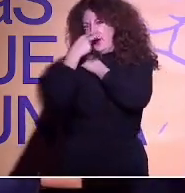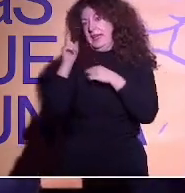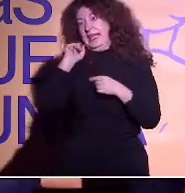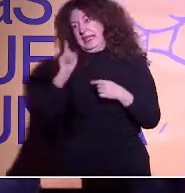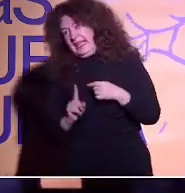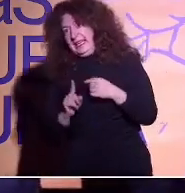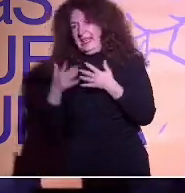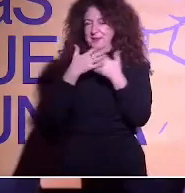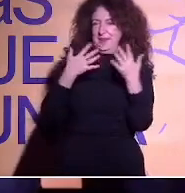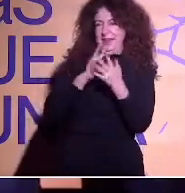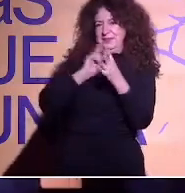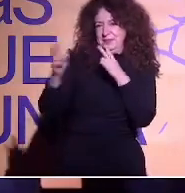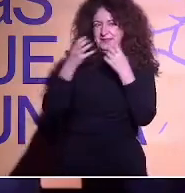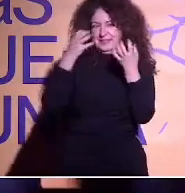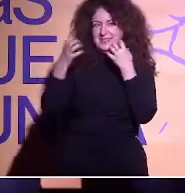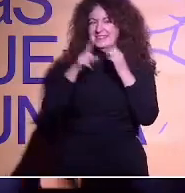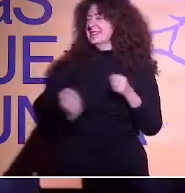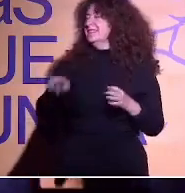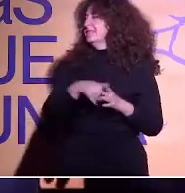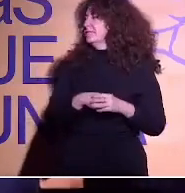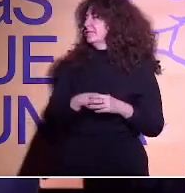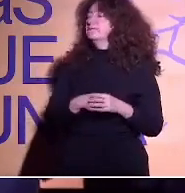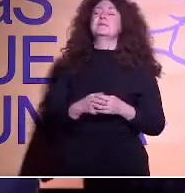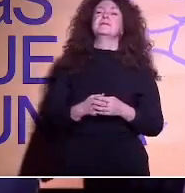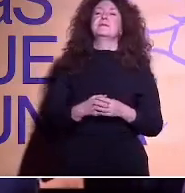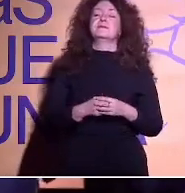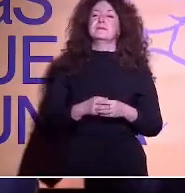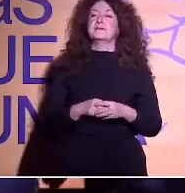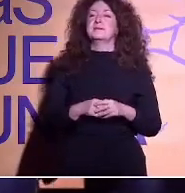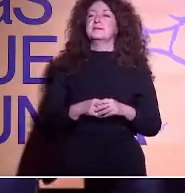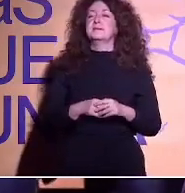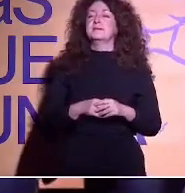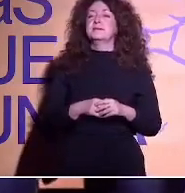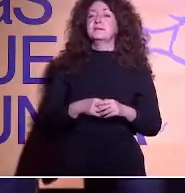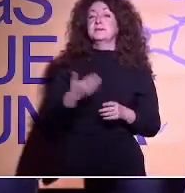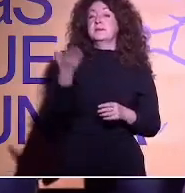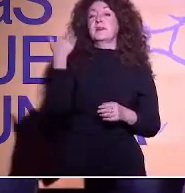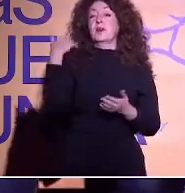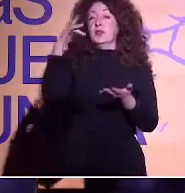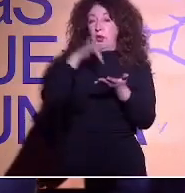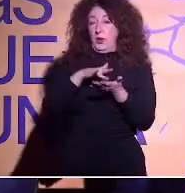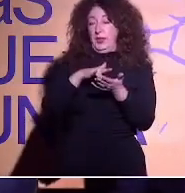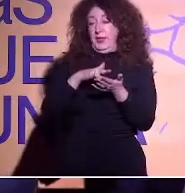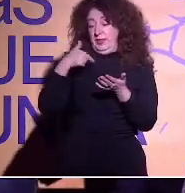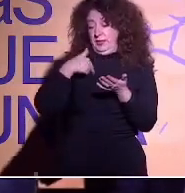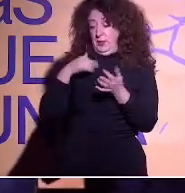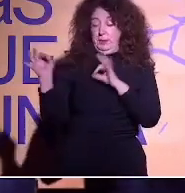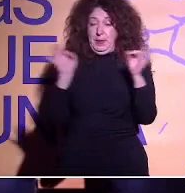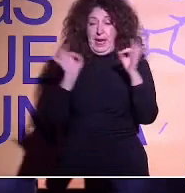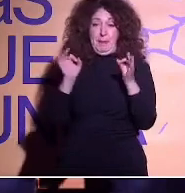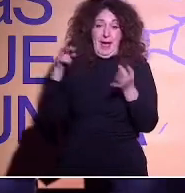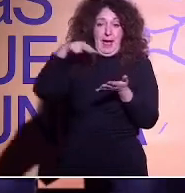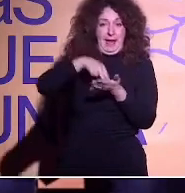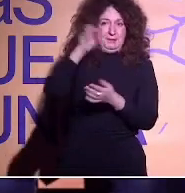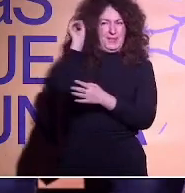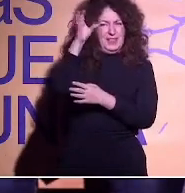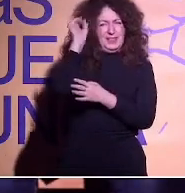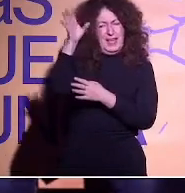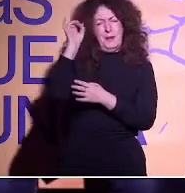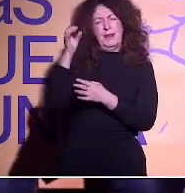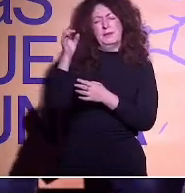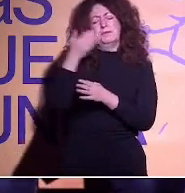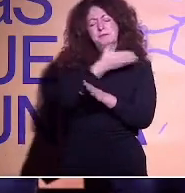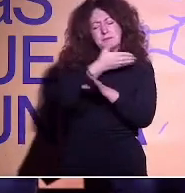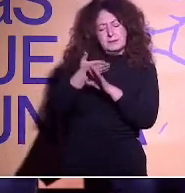genocidio y fijaos el otro día cuando preparaba esta intervención repasaba